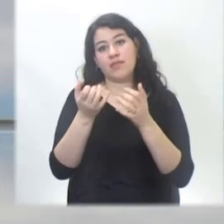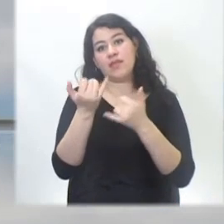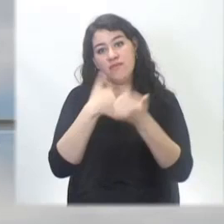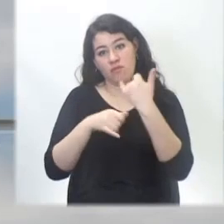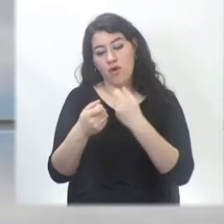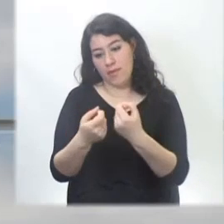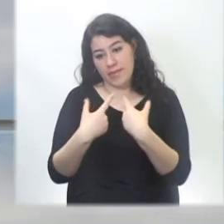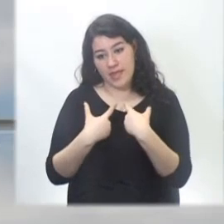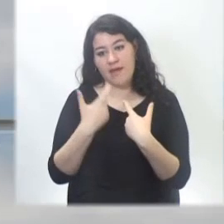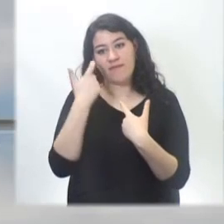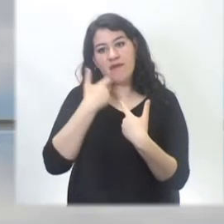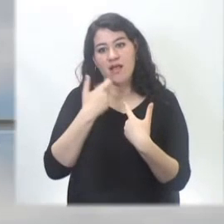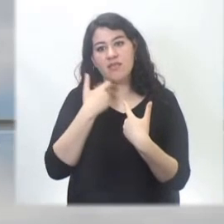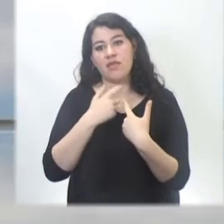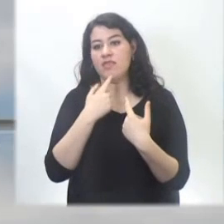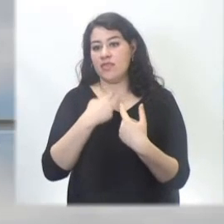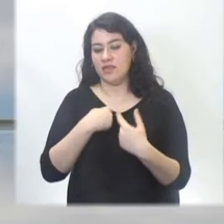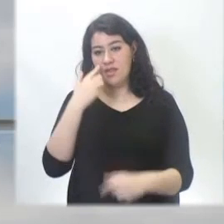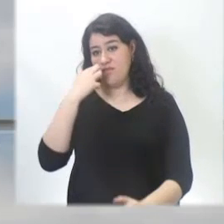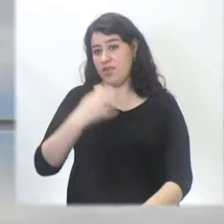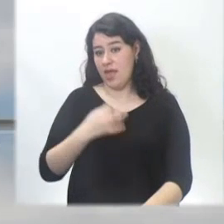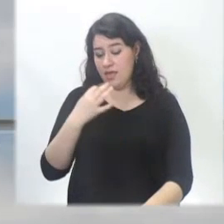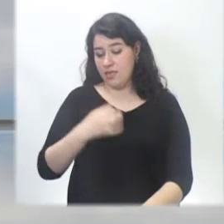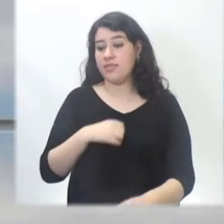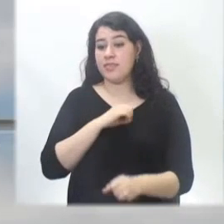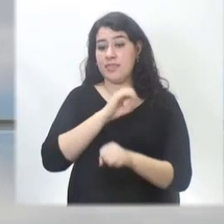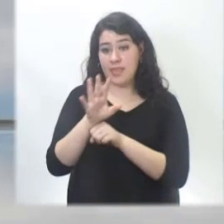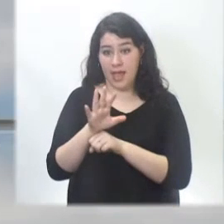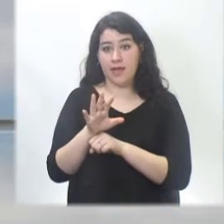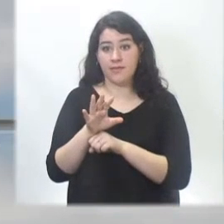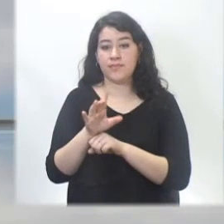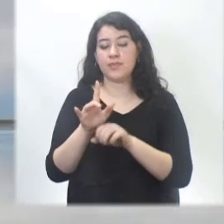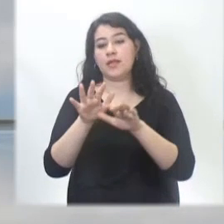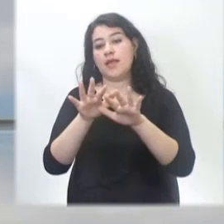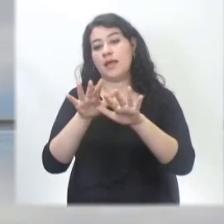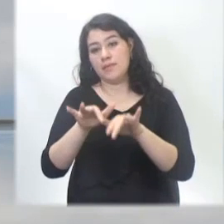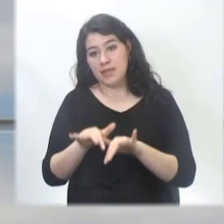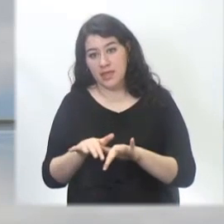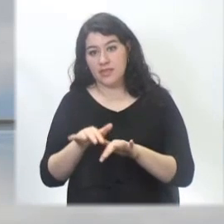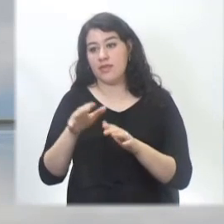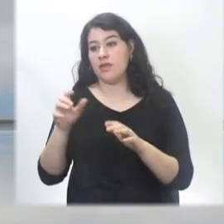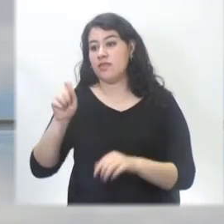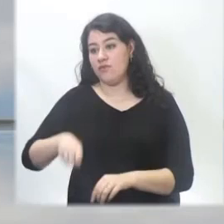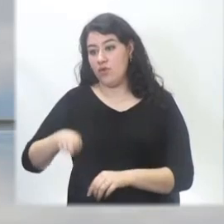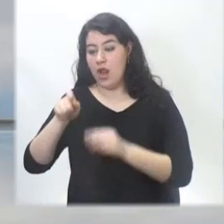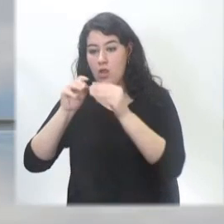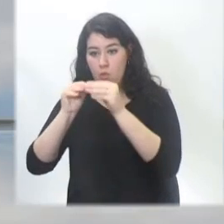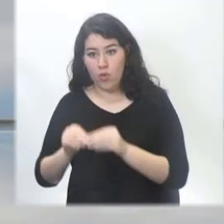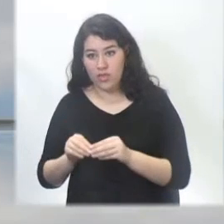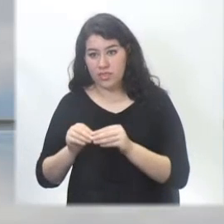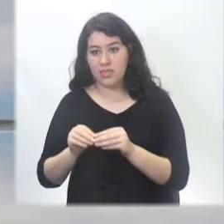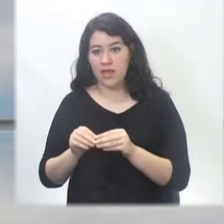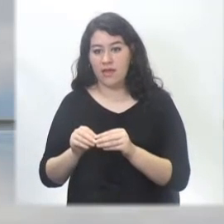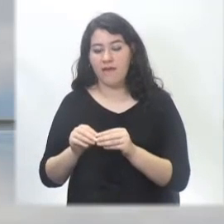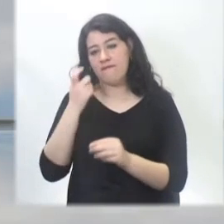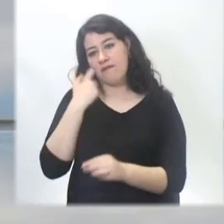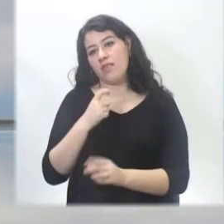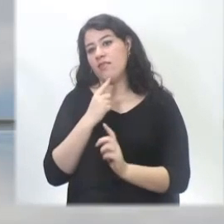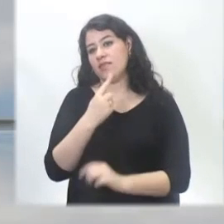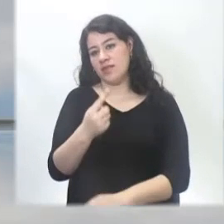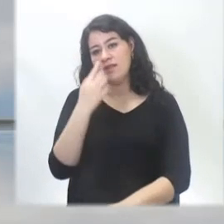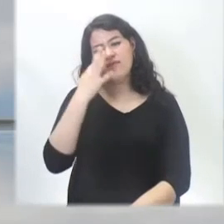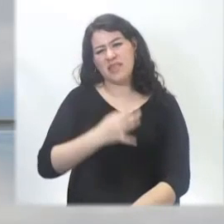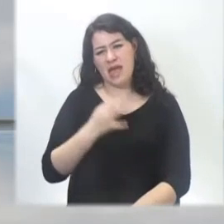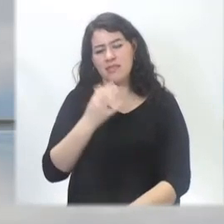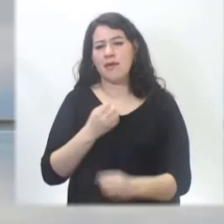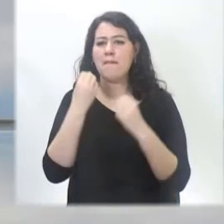verdad. En el expediente que se le da al Tribunal de Cuentas se faltó a la verdad. ¿Y por qué decimos esto?